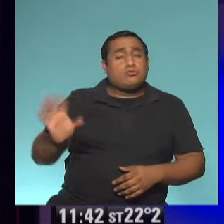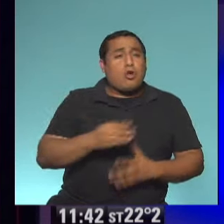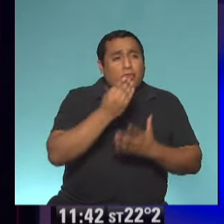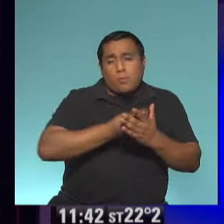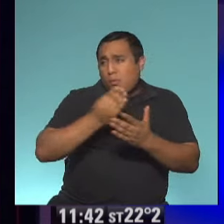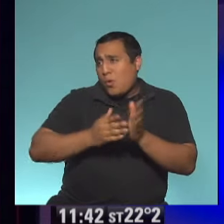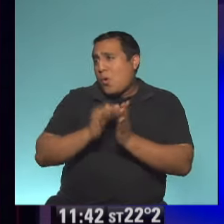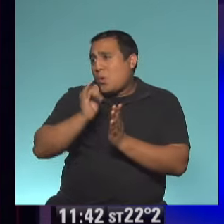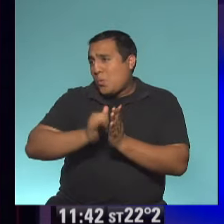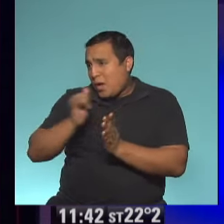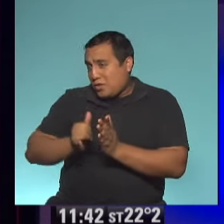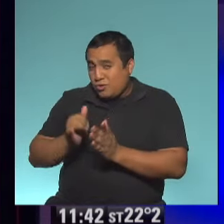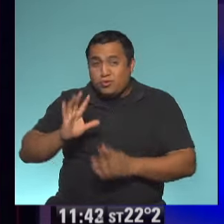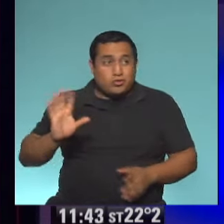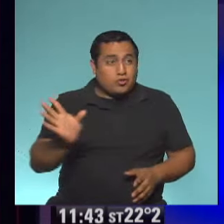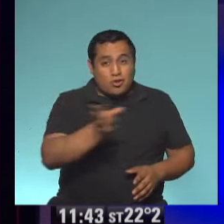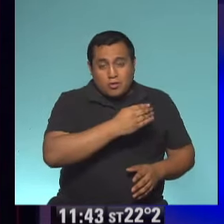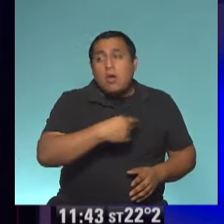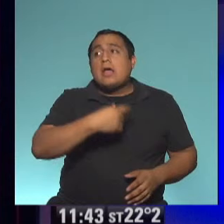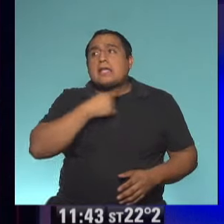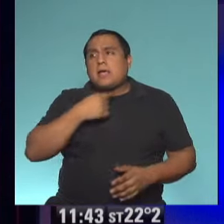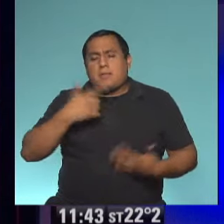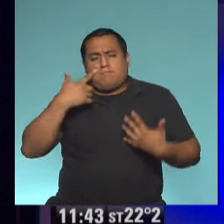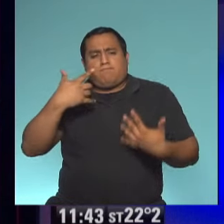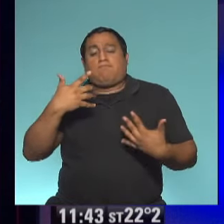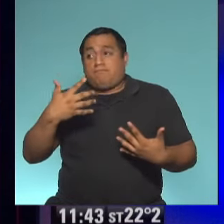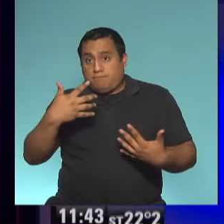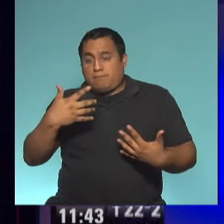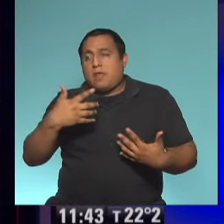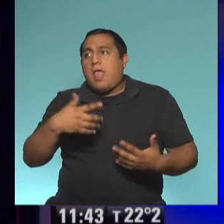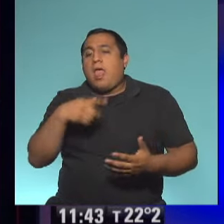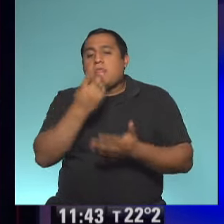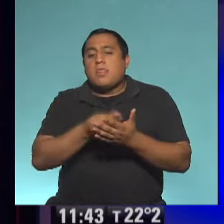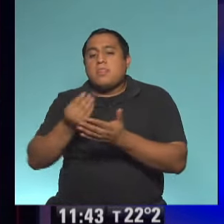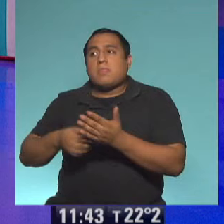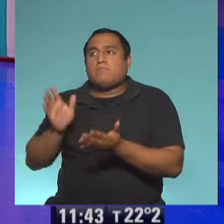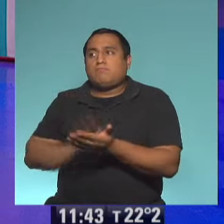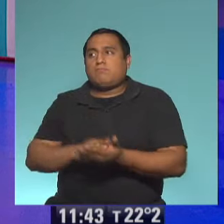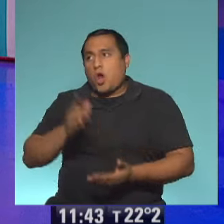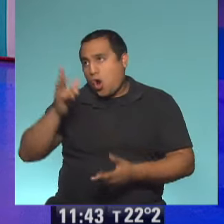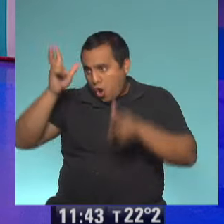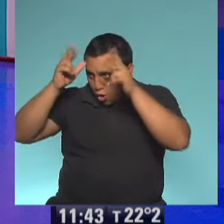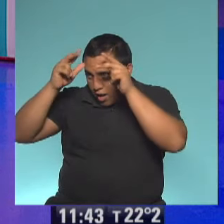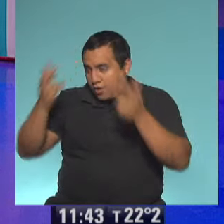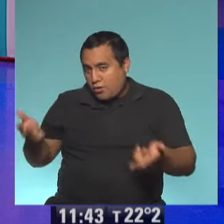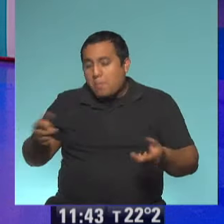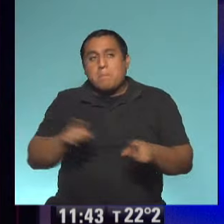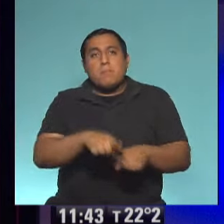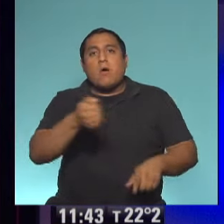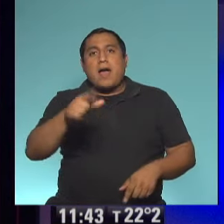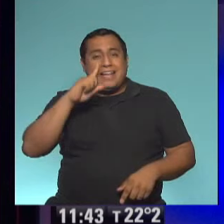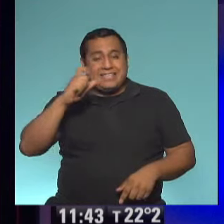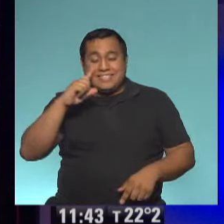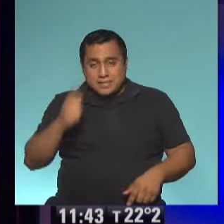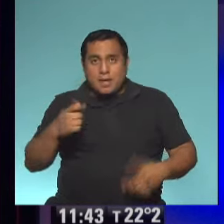cuentos que se precien, que quieran ser importantes, hacen libros de conejos. Como Alicia, por ejemplo. Por ejemplo. Conejos los